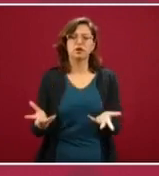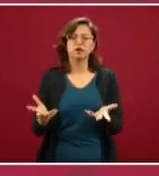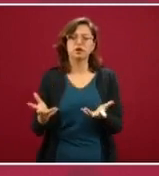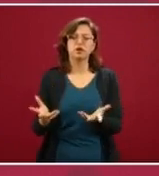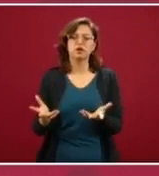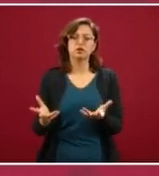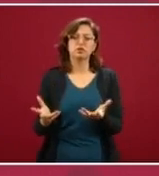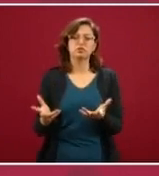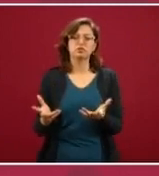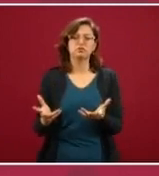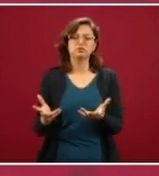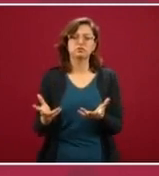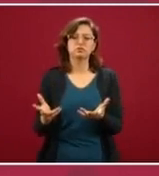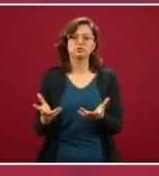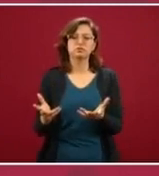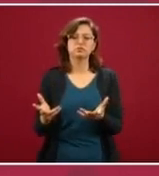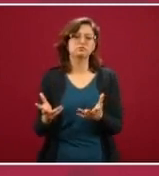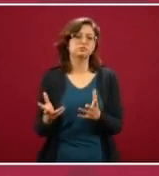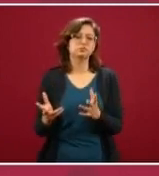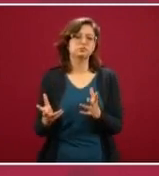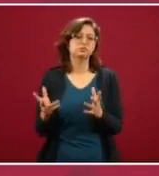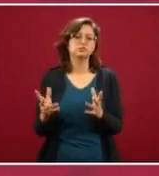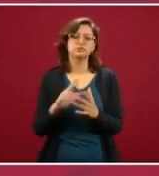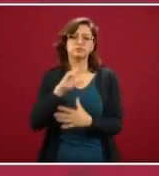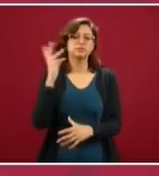escapamos porque